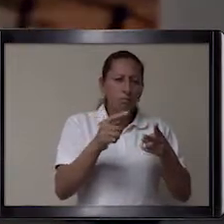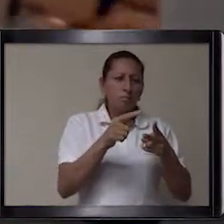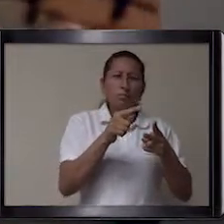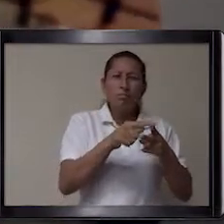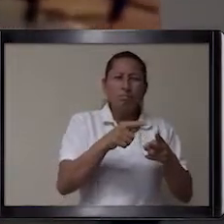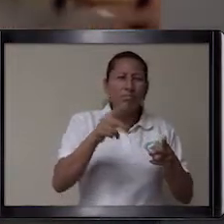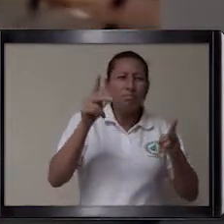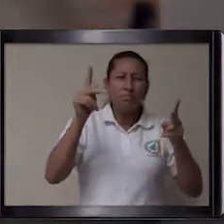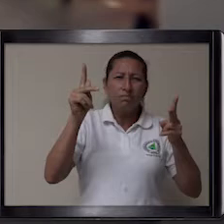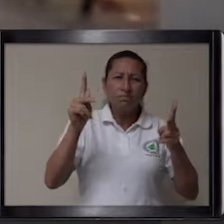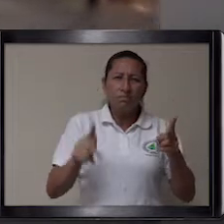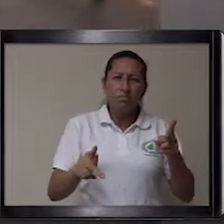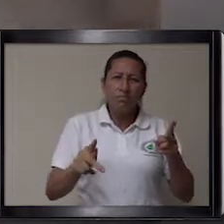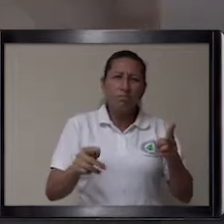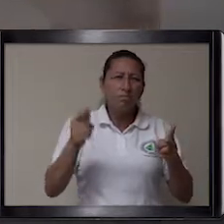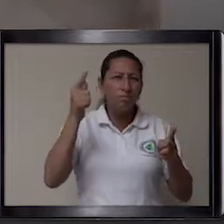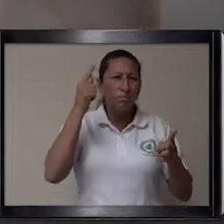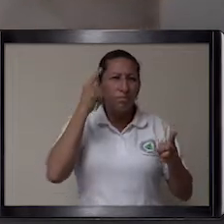causa inducida.